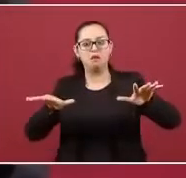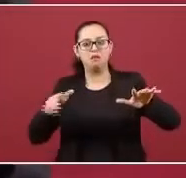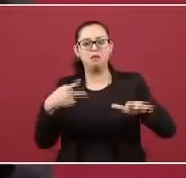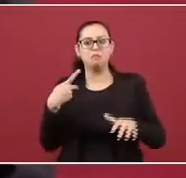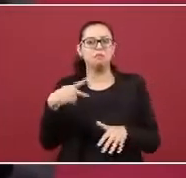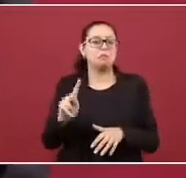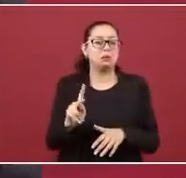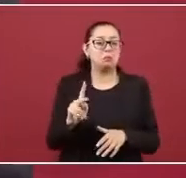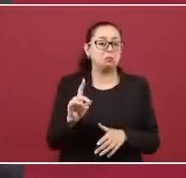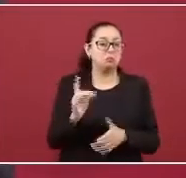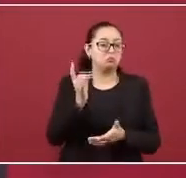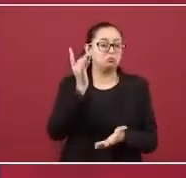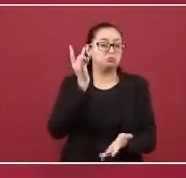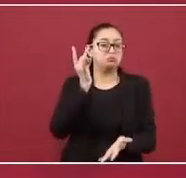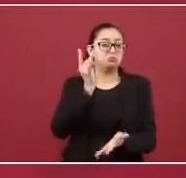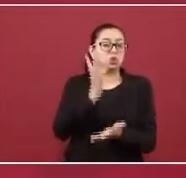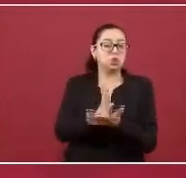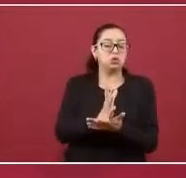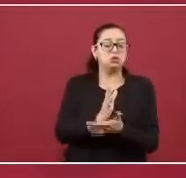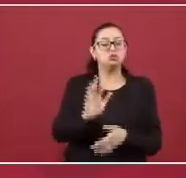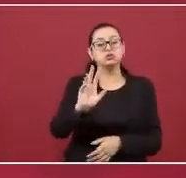al 50%